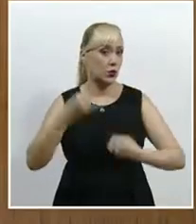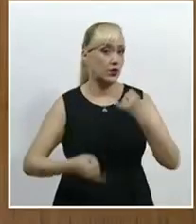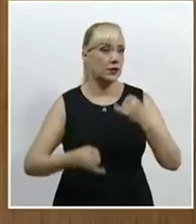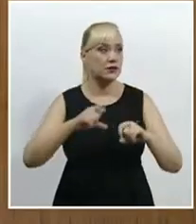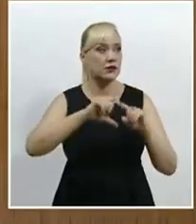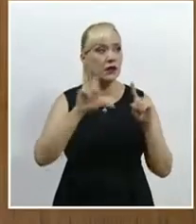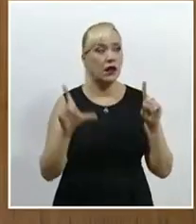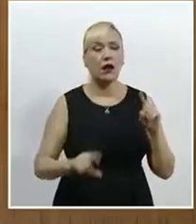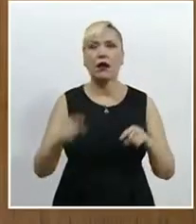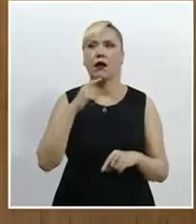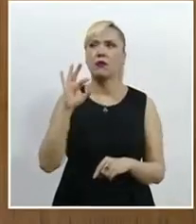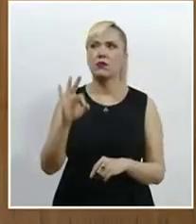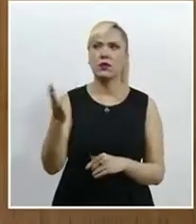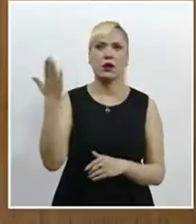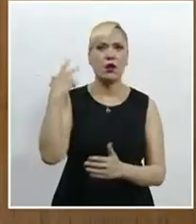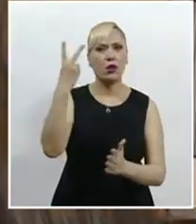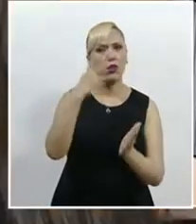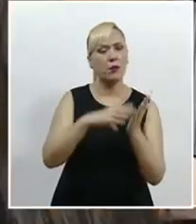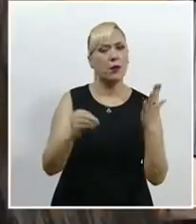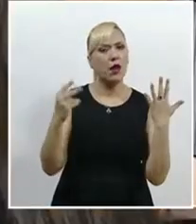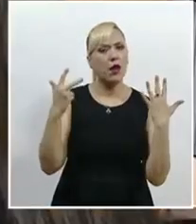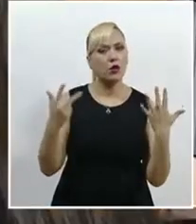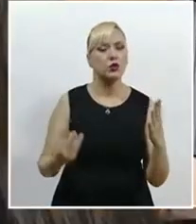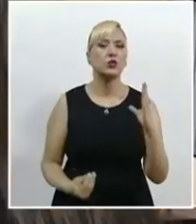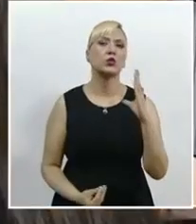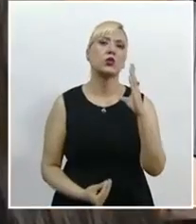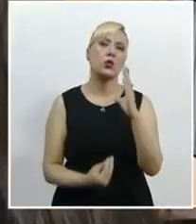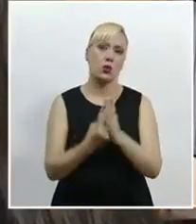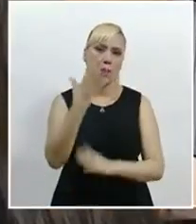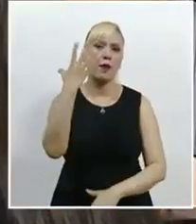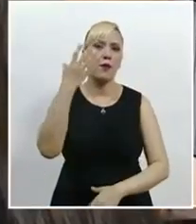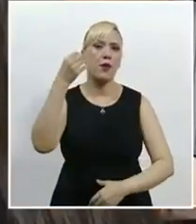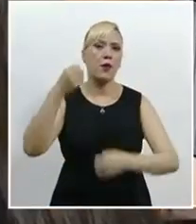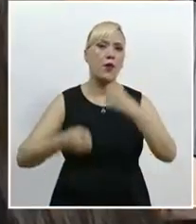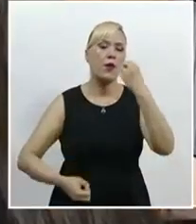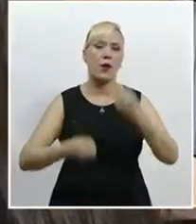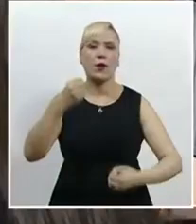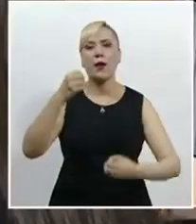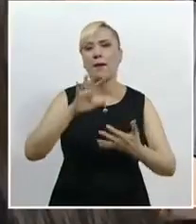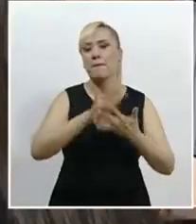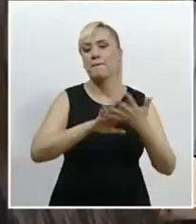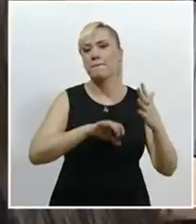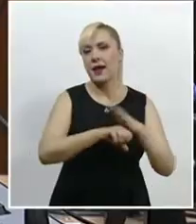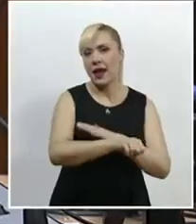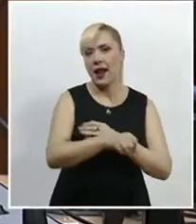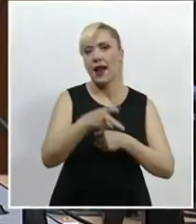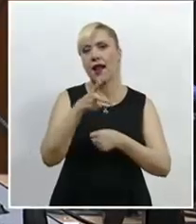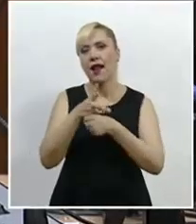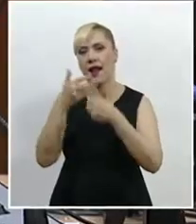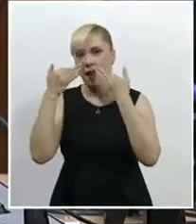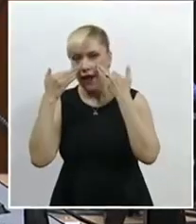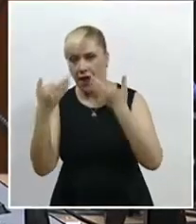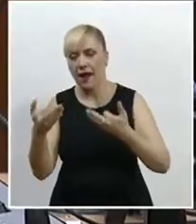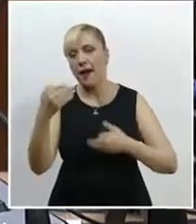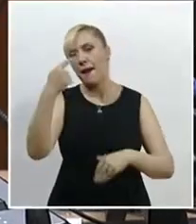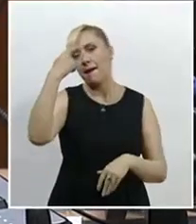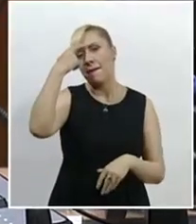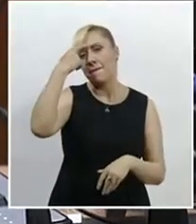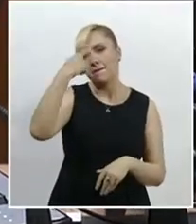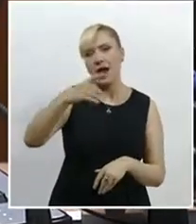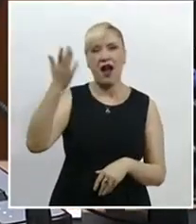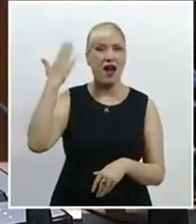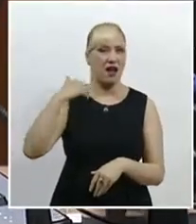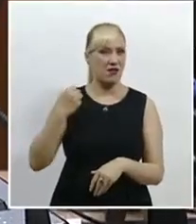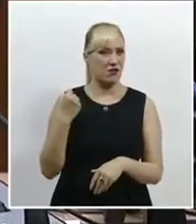recordó que fue en el 2008 cuando se estableció el nuevo sistema de justicia penal adversarial y oral que sustituyó al sistema